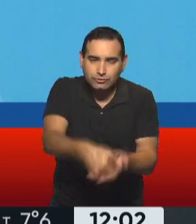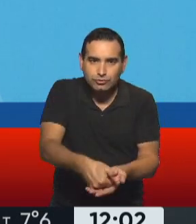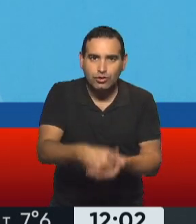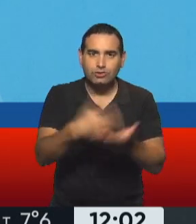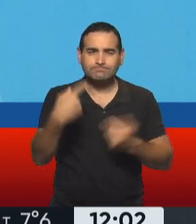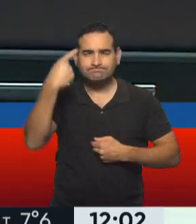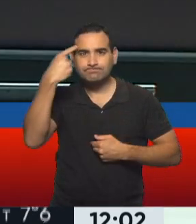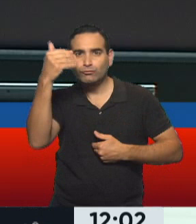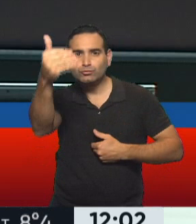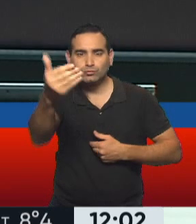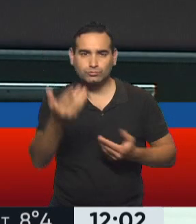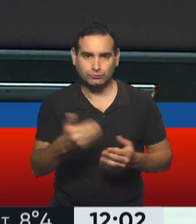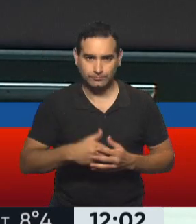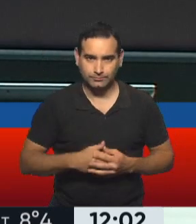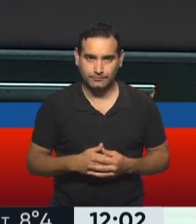con perspectivas.